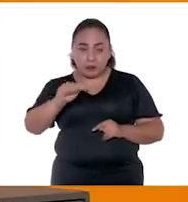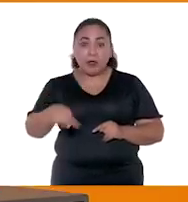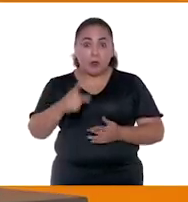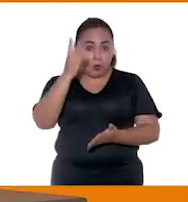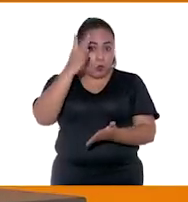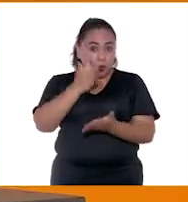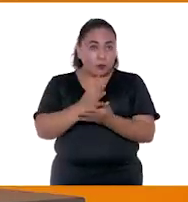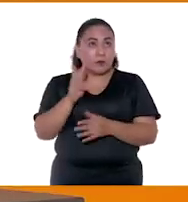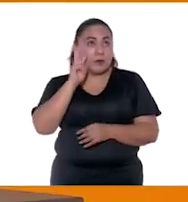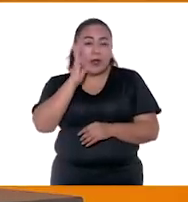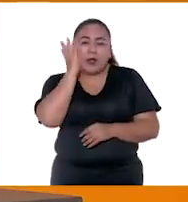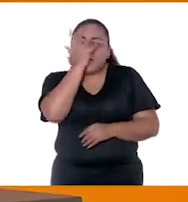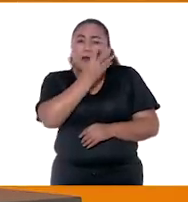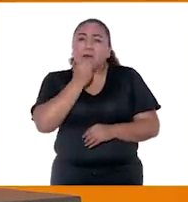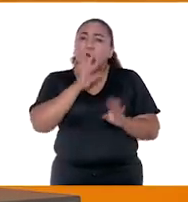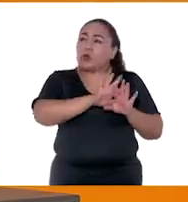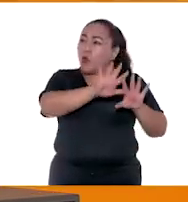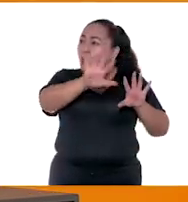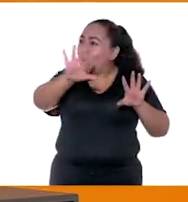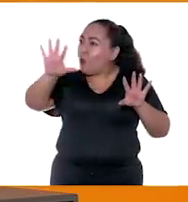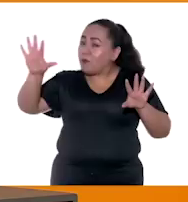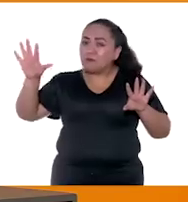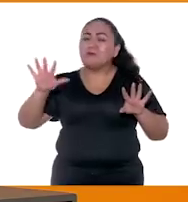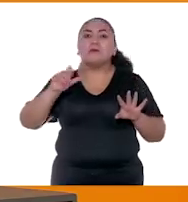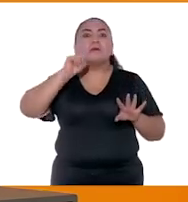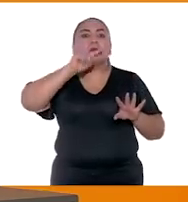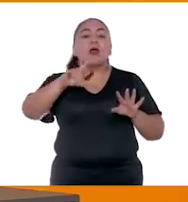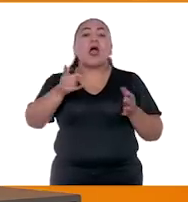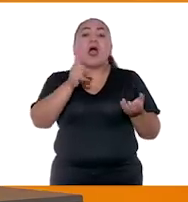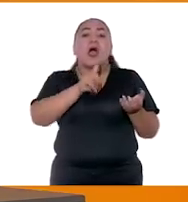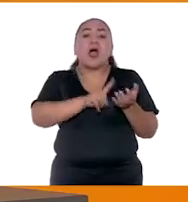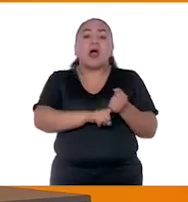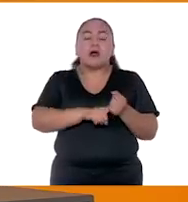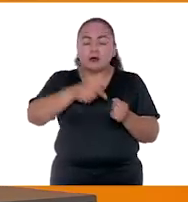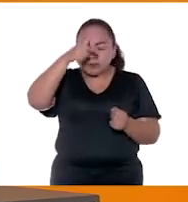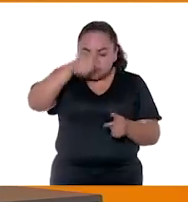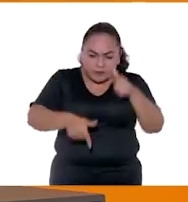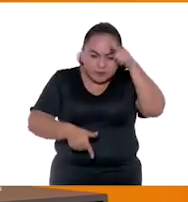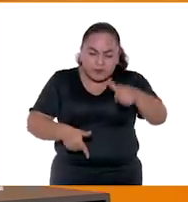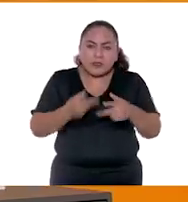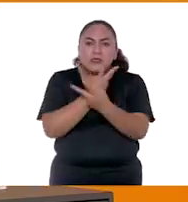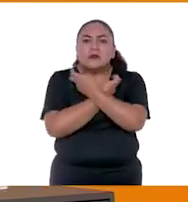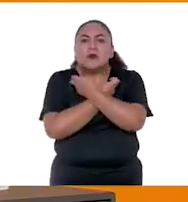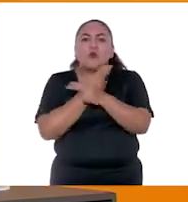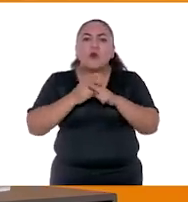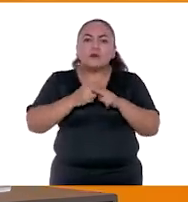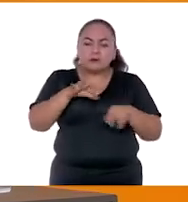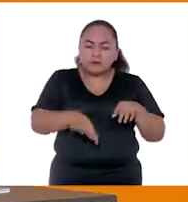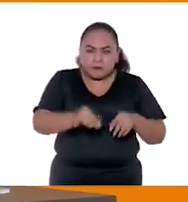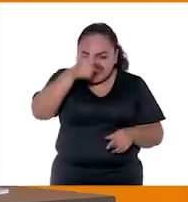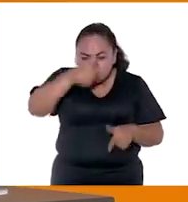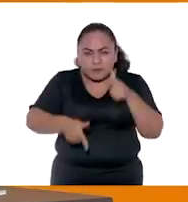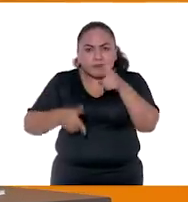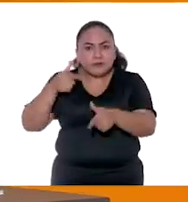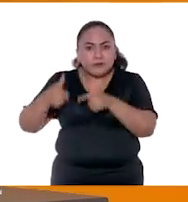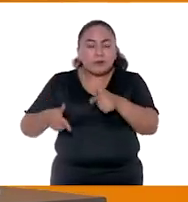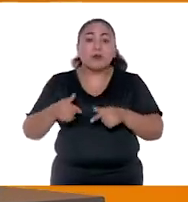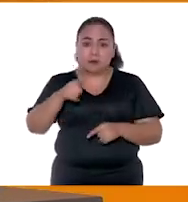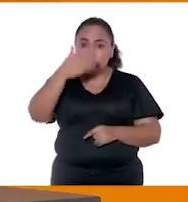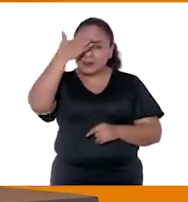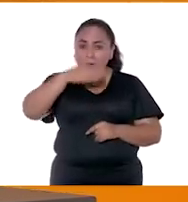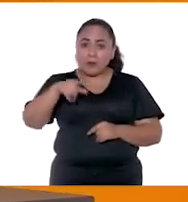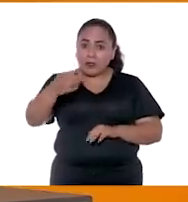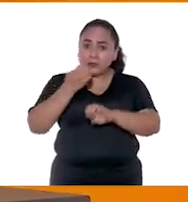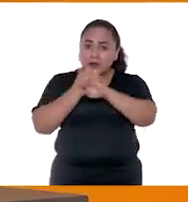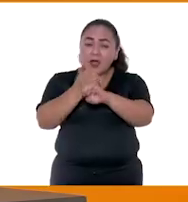sus paisajes, sino por la enorme cantidad de fósiles que se han encontrado. ¿Pueden creer que es el estado que cuenta con